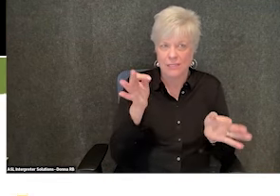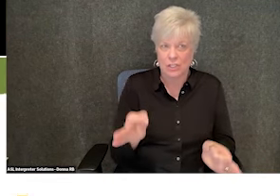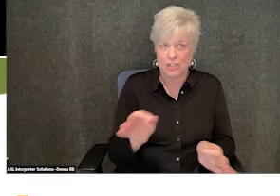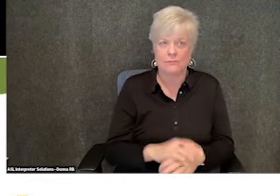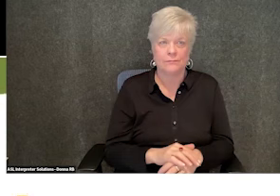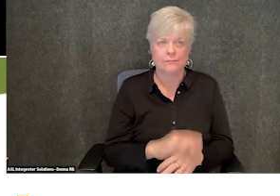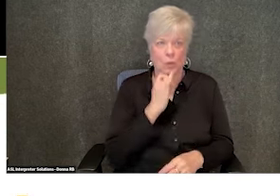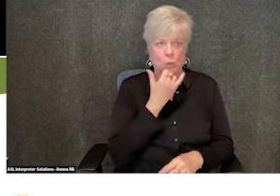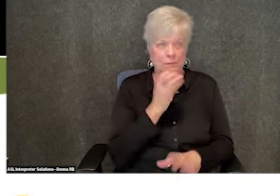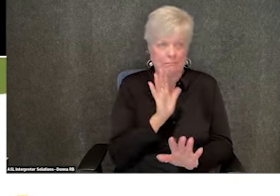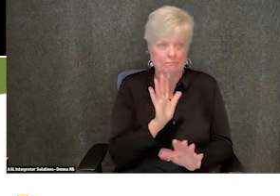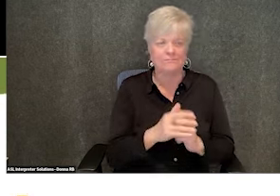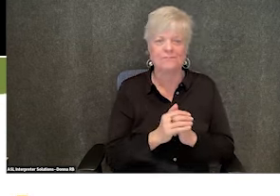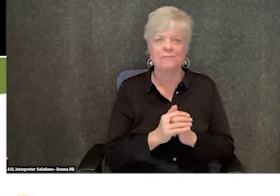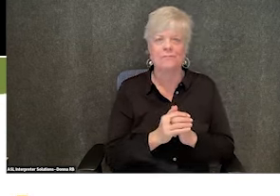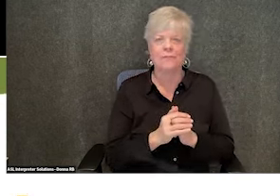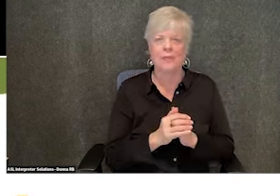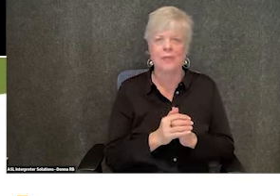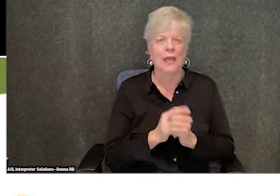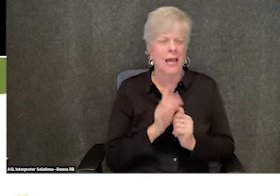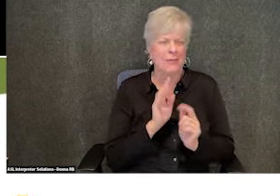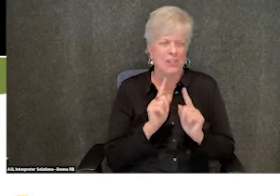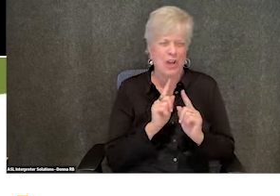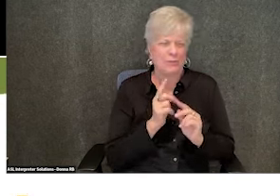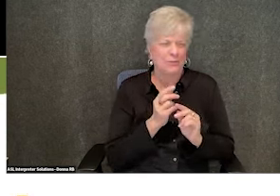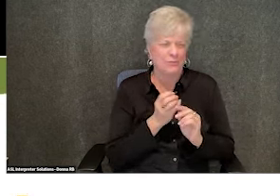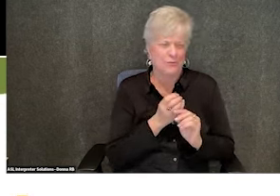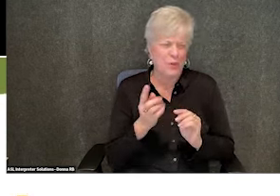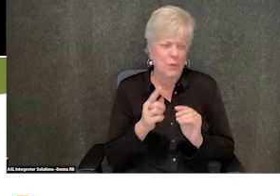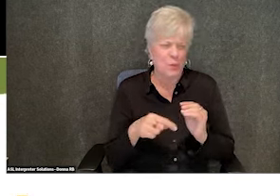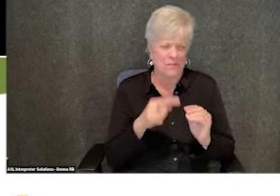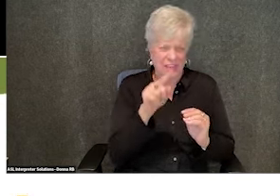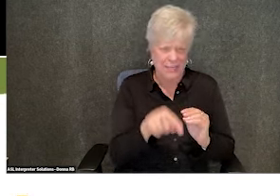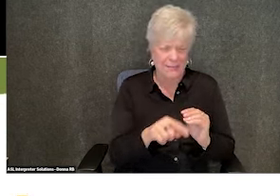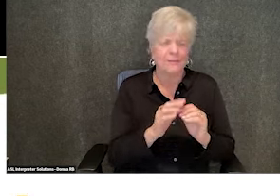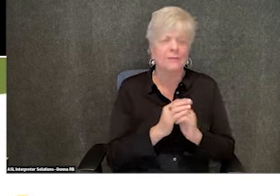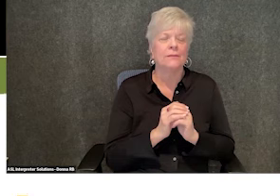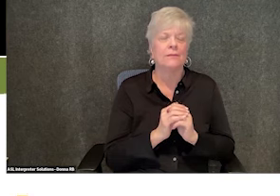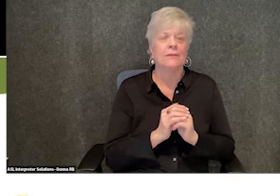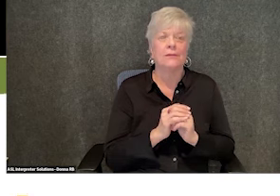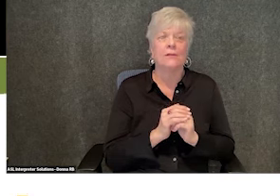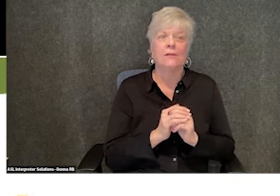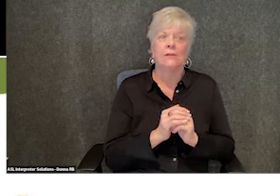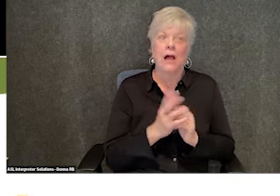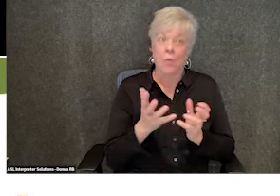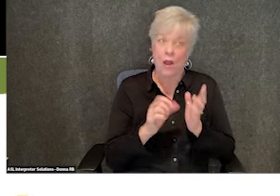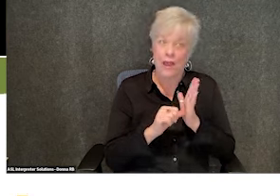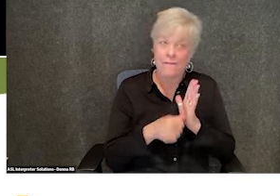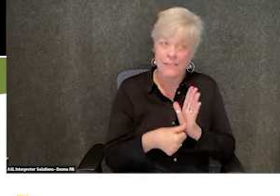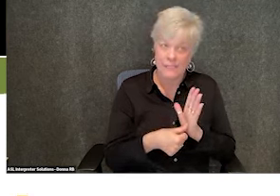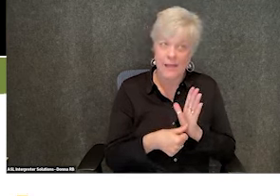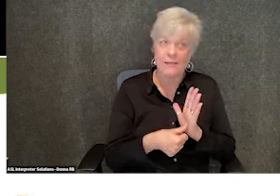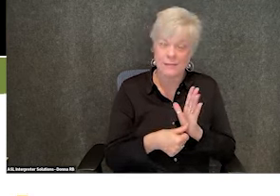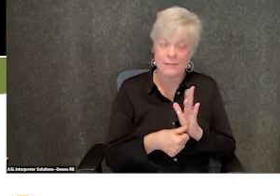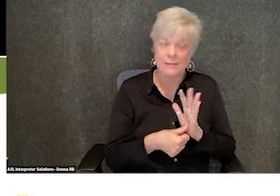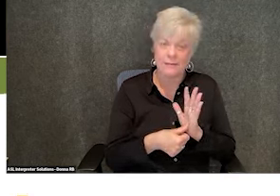que el cuidador o el apoyador le apoye con esa decisión. Comparte eso. Una